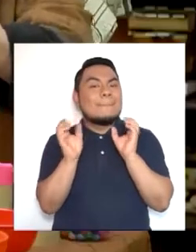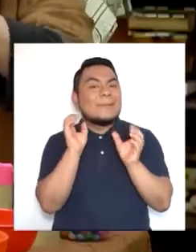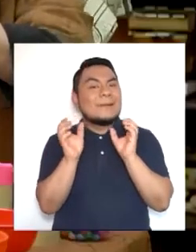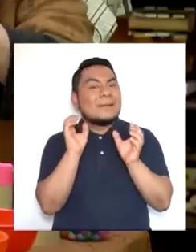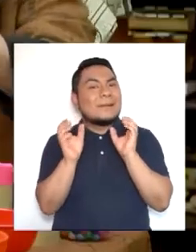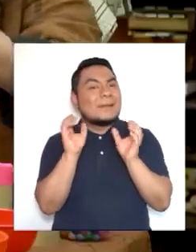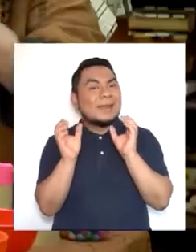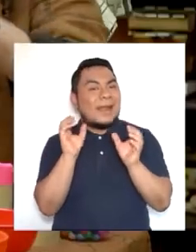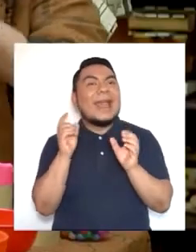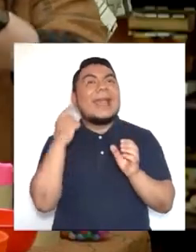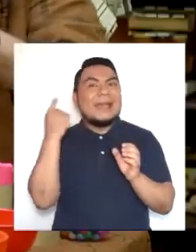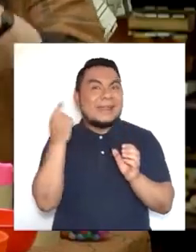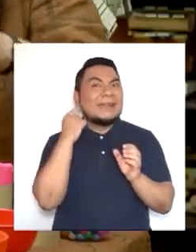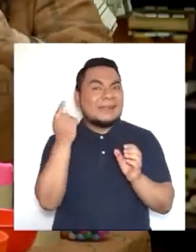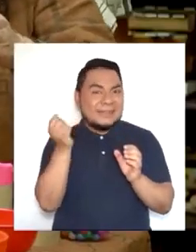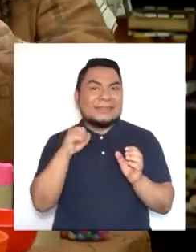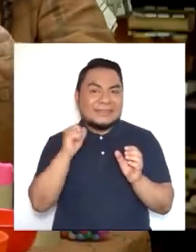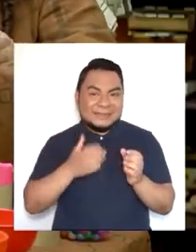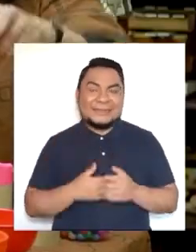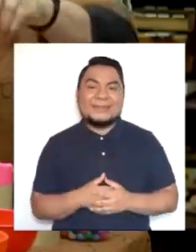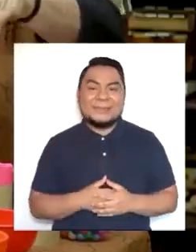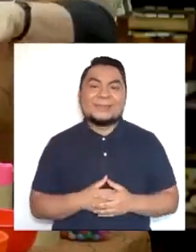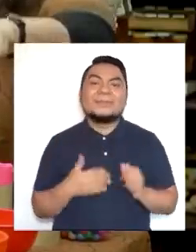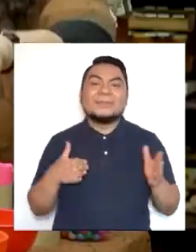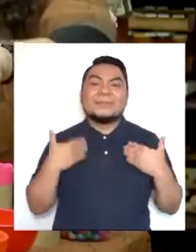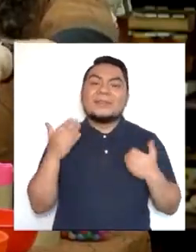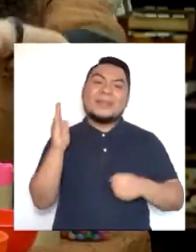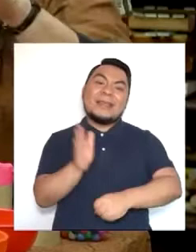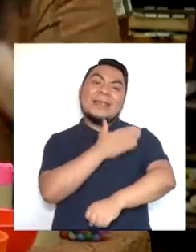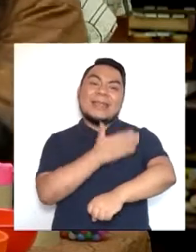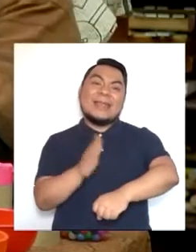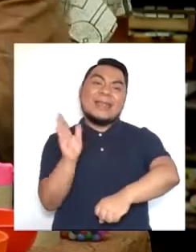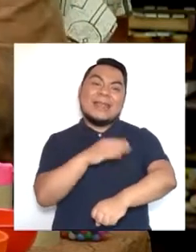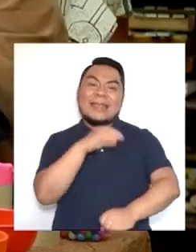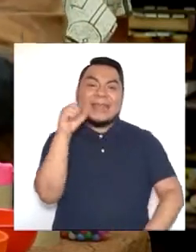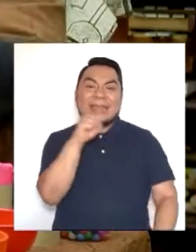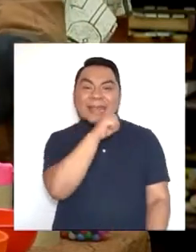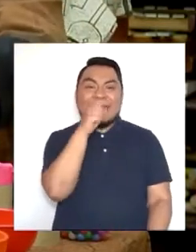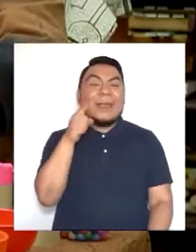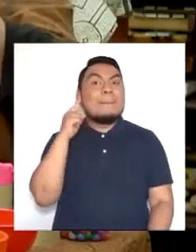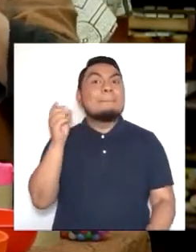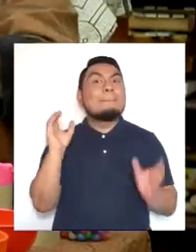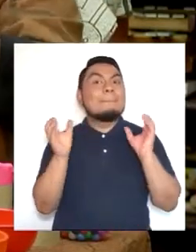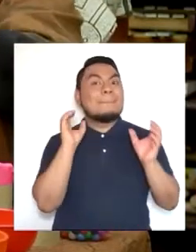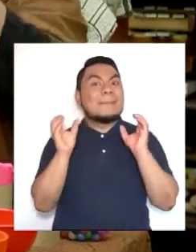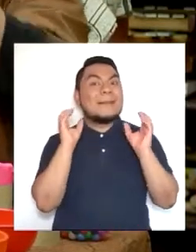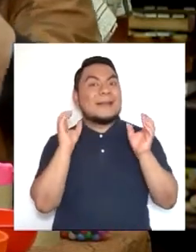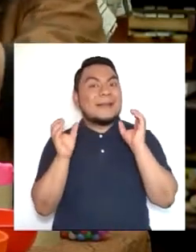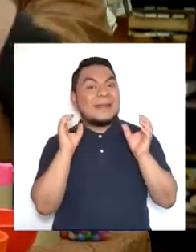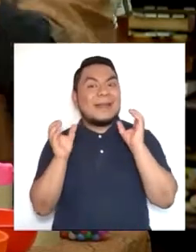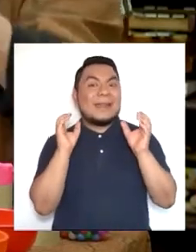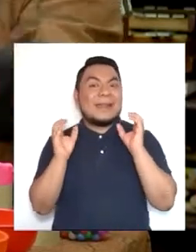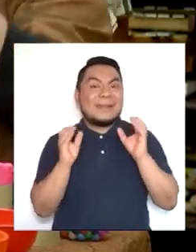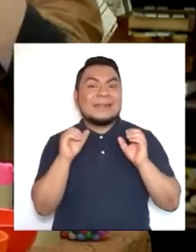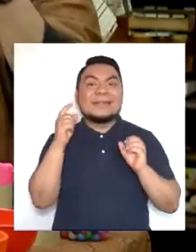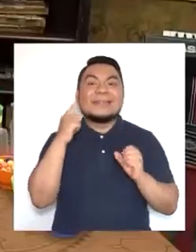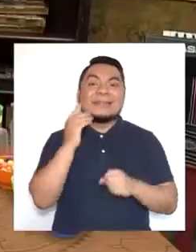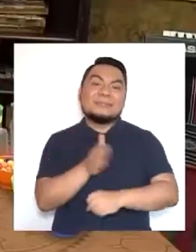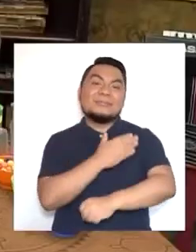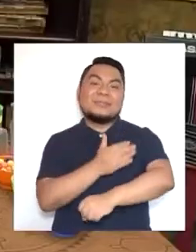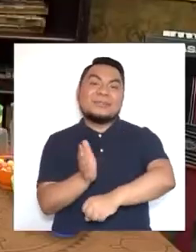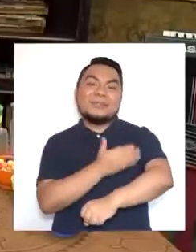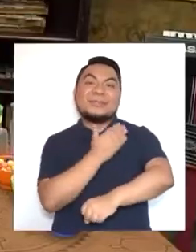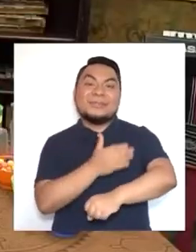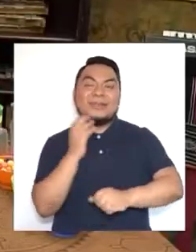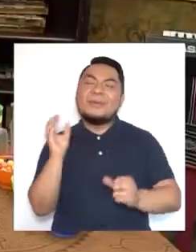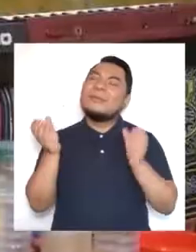y así podemos tener nuestras maracas. Vamos a cantar a la canción de las maracas. Con la